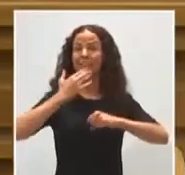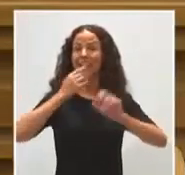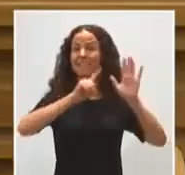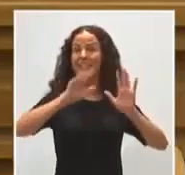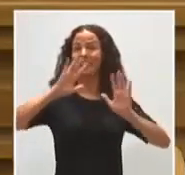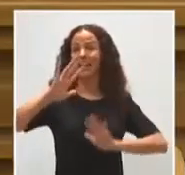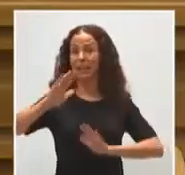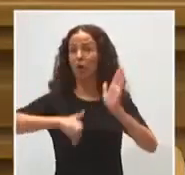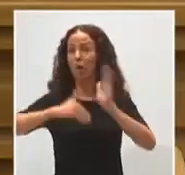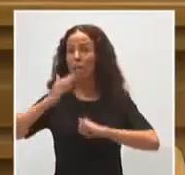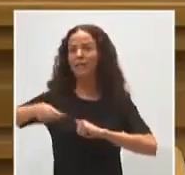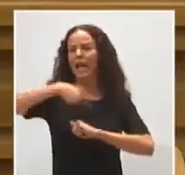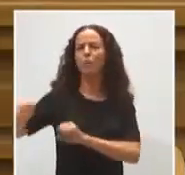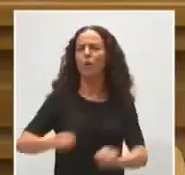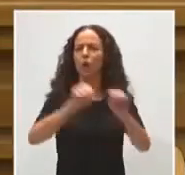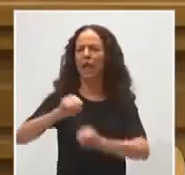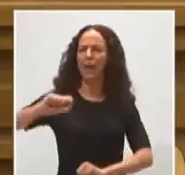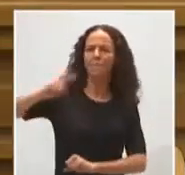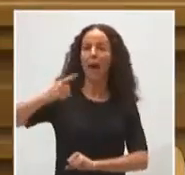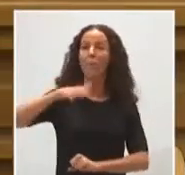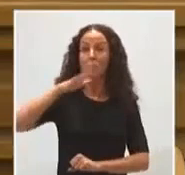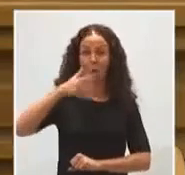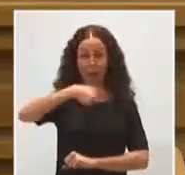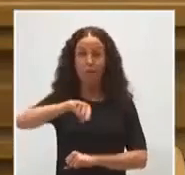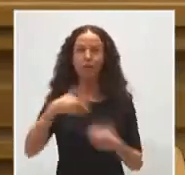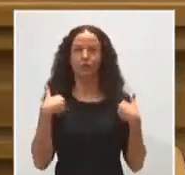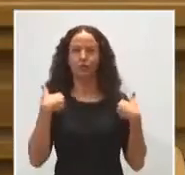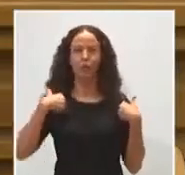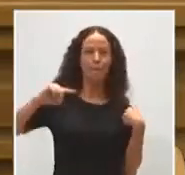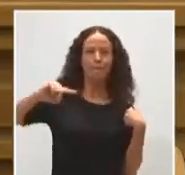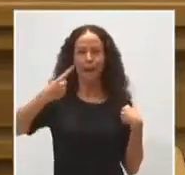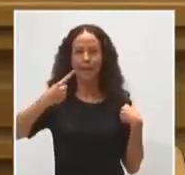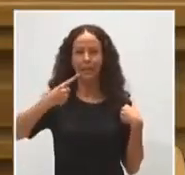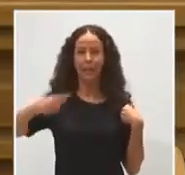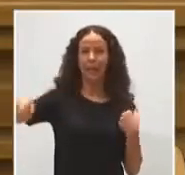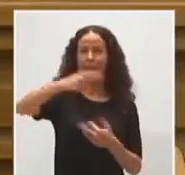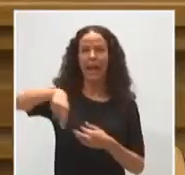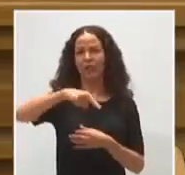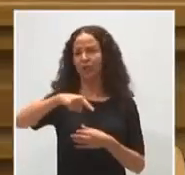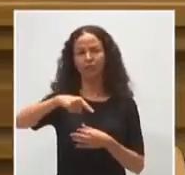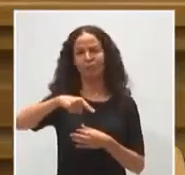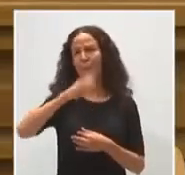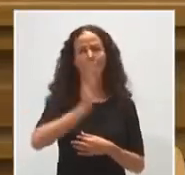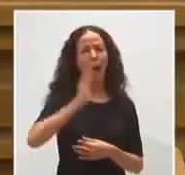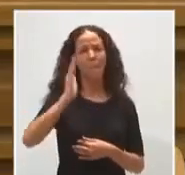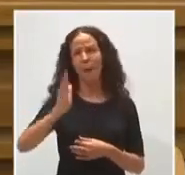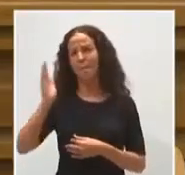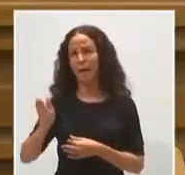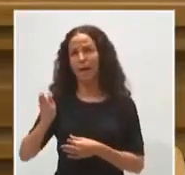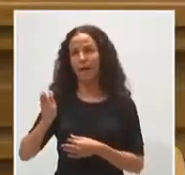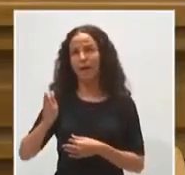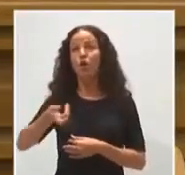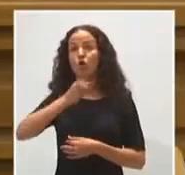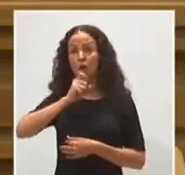que son los que más han sufrido donde antes llegó y donde más se cebó la pandemia reforzarla con una